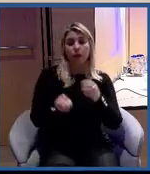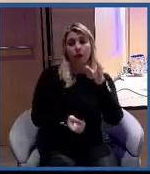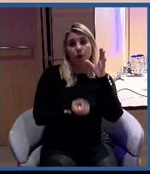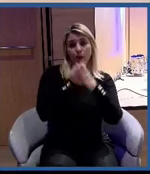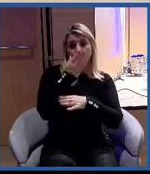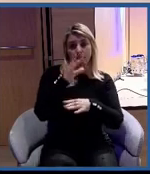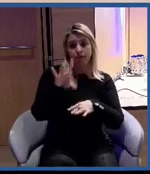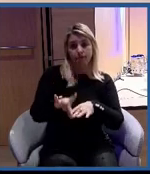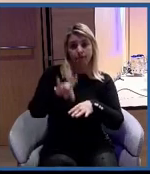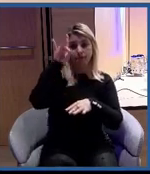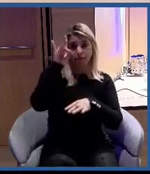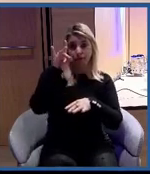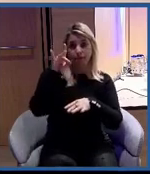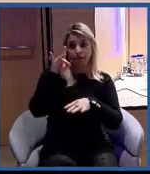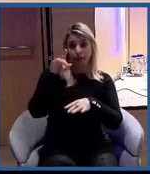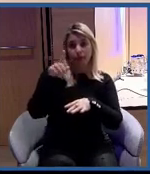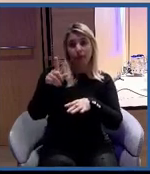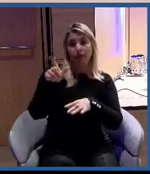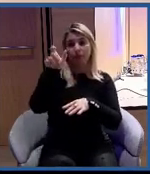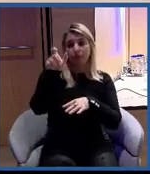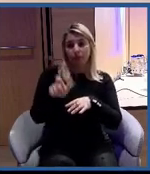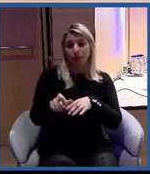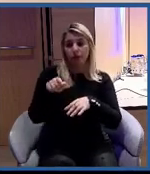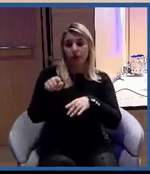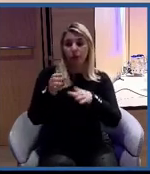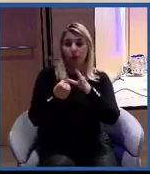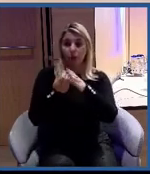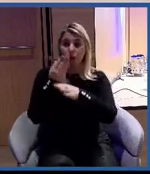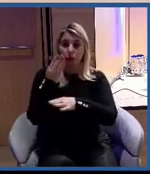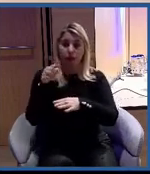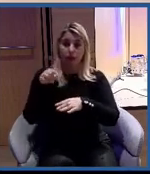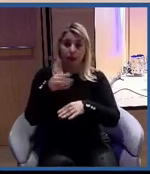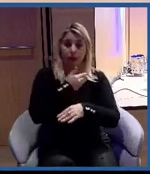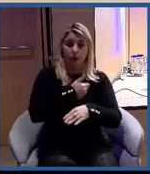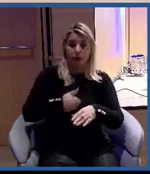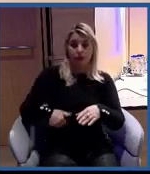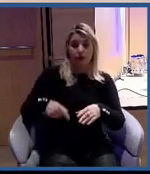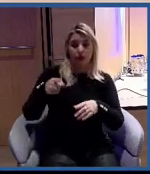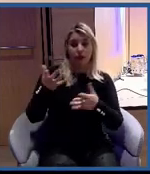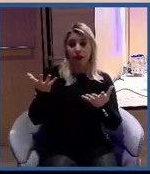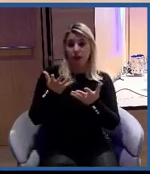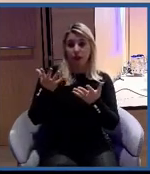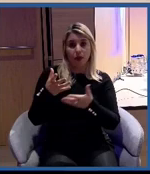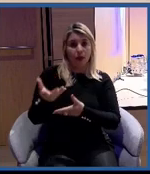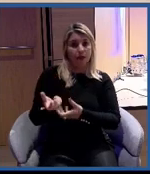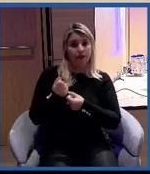eligió bajo este este gobierno ya no tenemos ningún apoyo